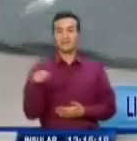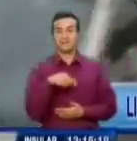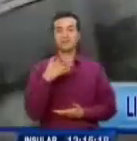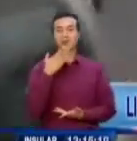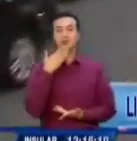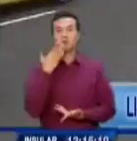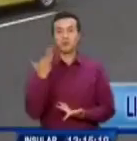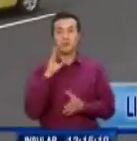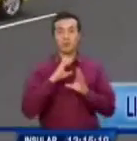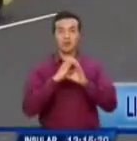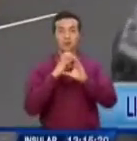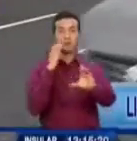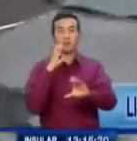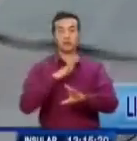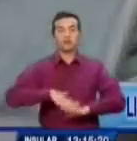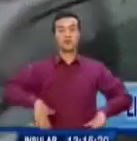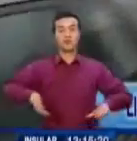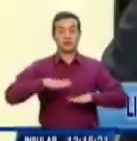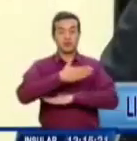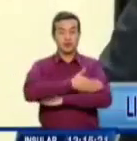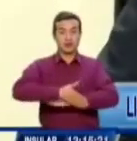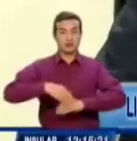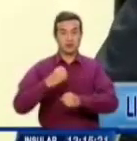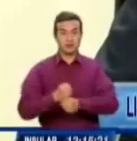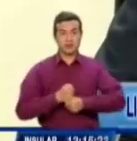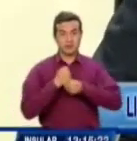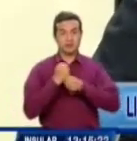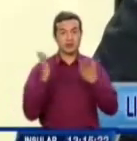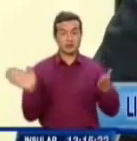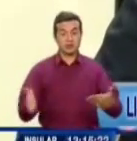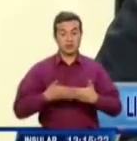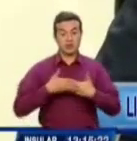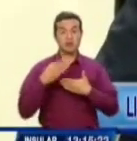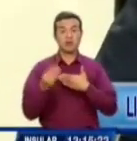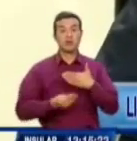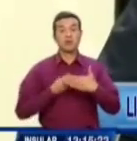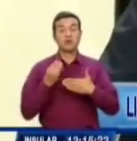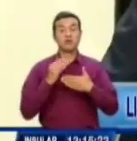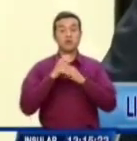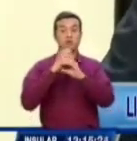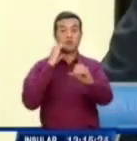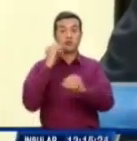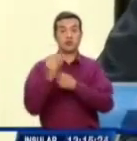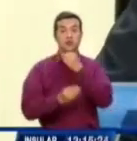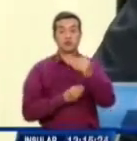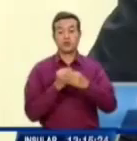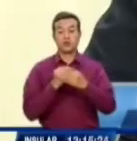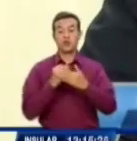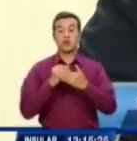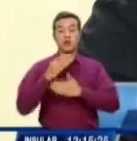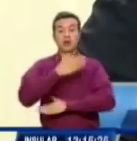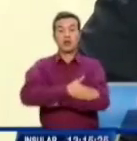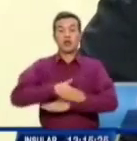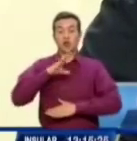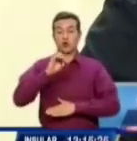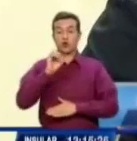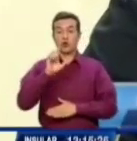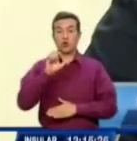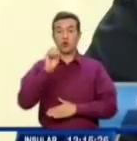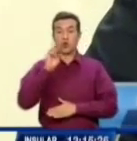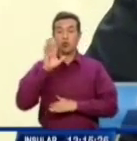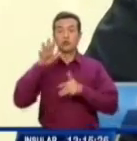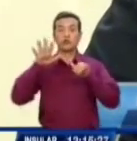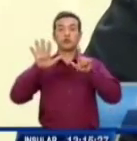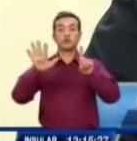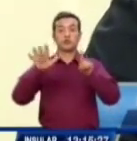dará en los buses que transiten por la avenida Amazonas. Como esta va a estar cerrada, este transporte público va a bajar por la Colón para tomar la 6